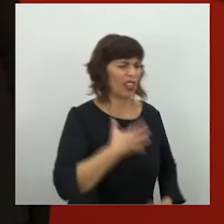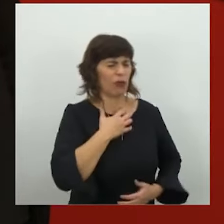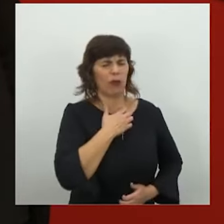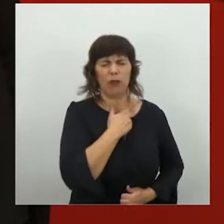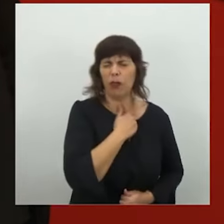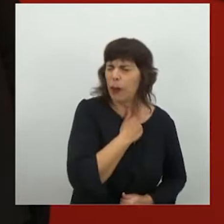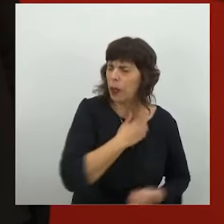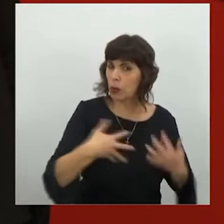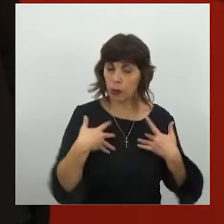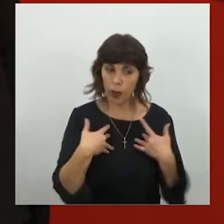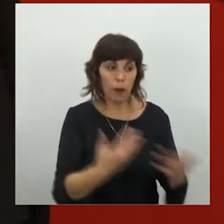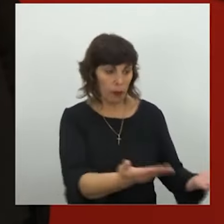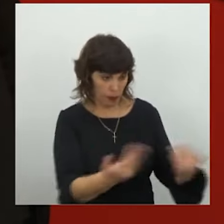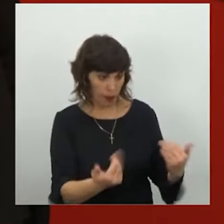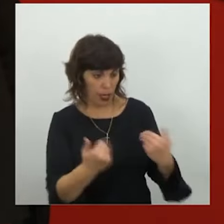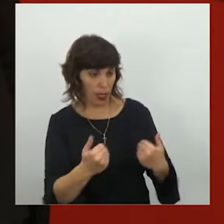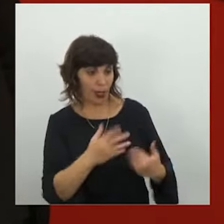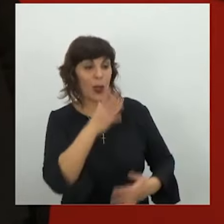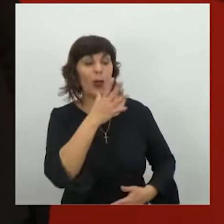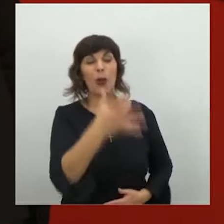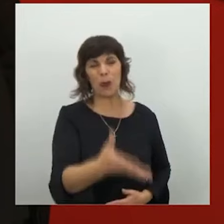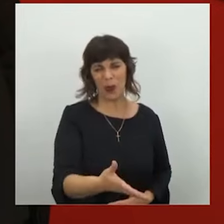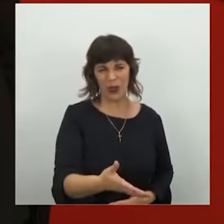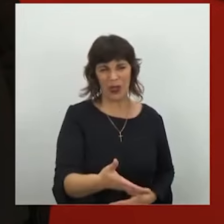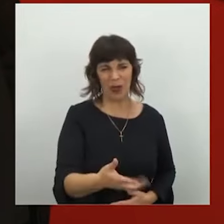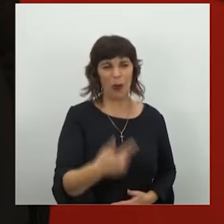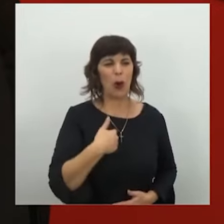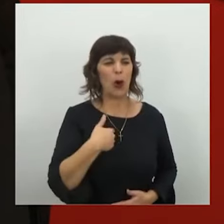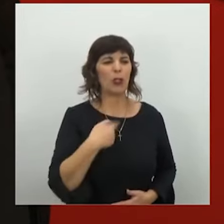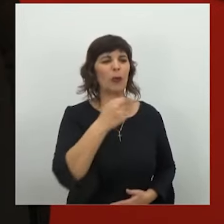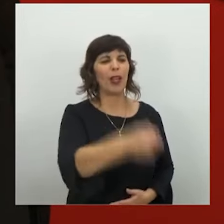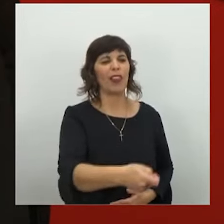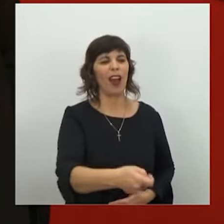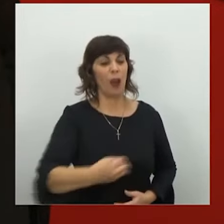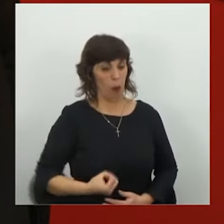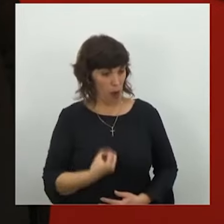venid, y yo daré descanso para vuestras almas.